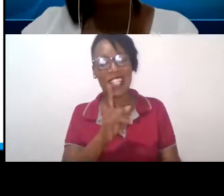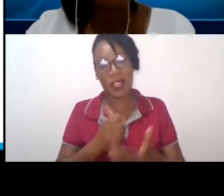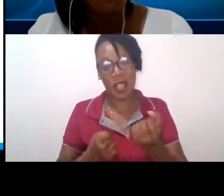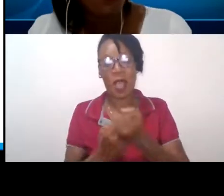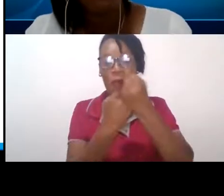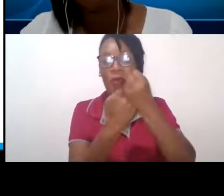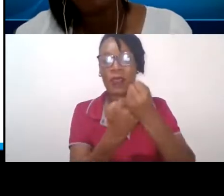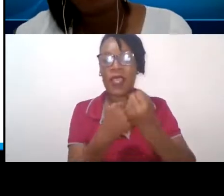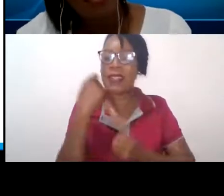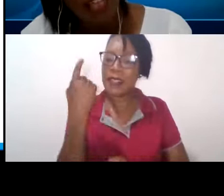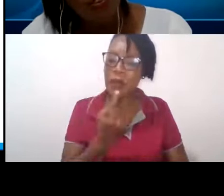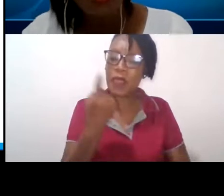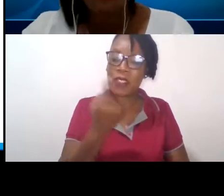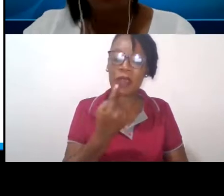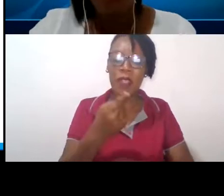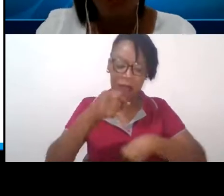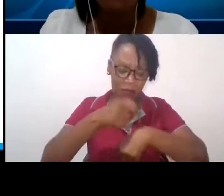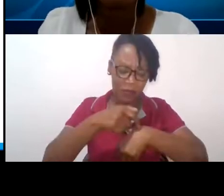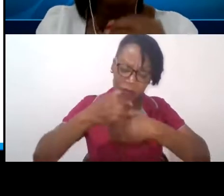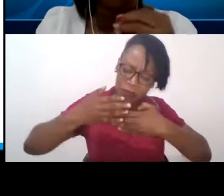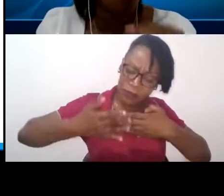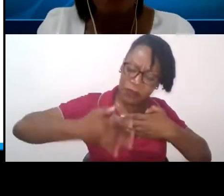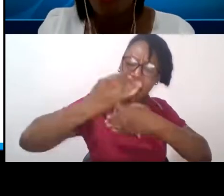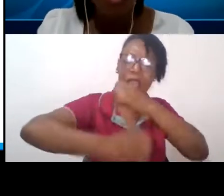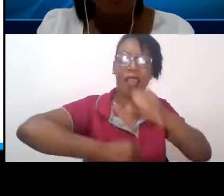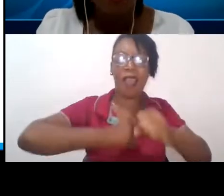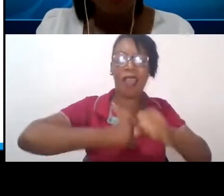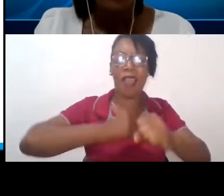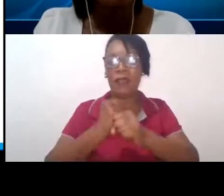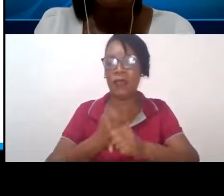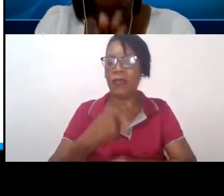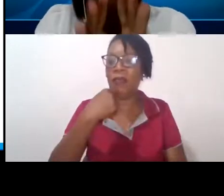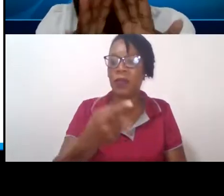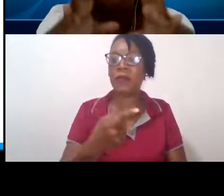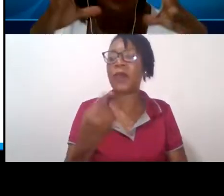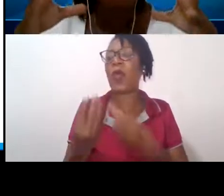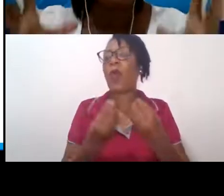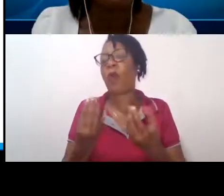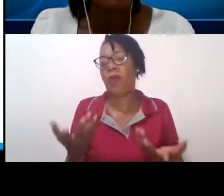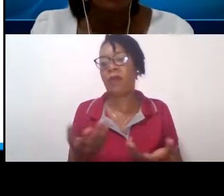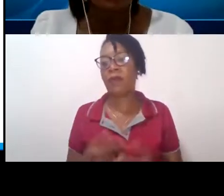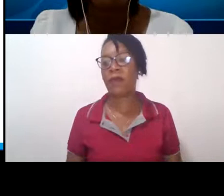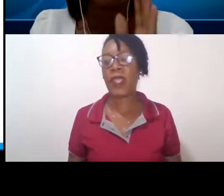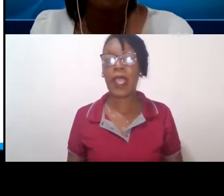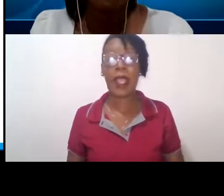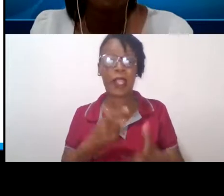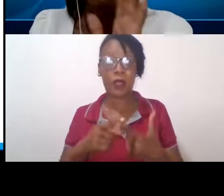que ha estado con el niño durante tantos años y puede decirme cómo va, entonces podríamos aprender bastante. Entonces, partamos siempre